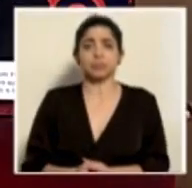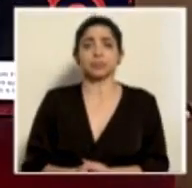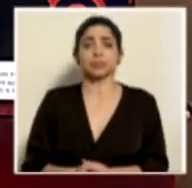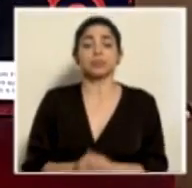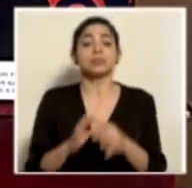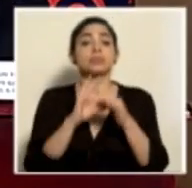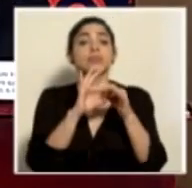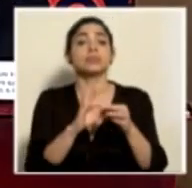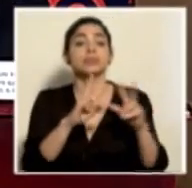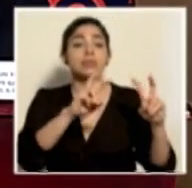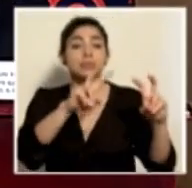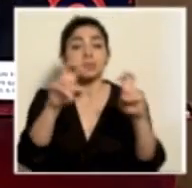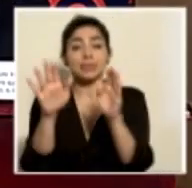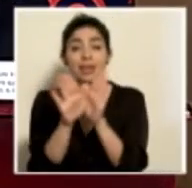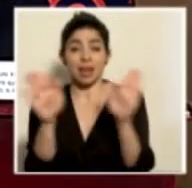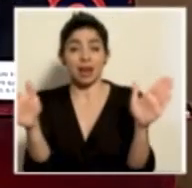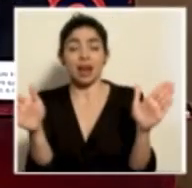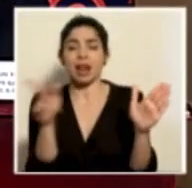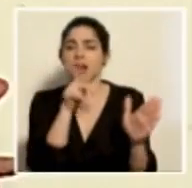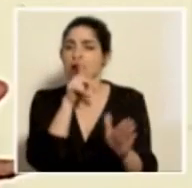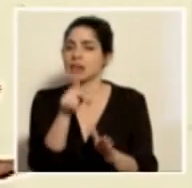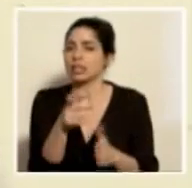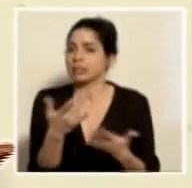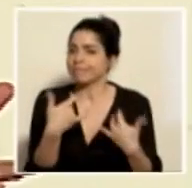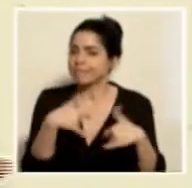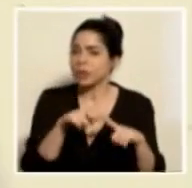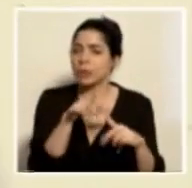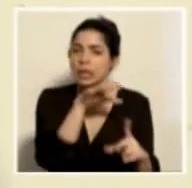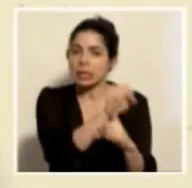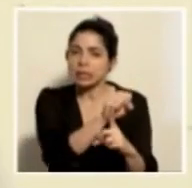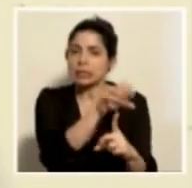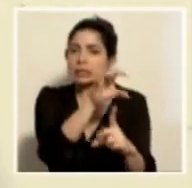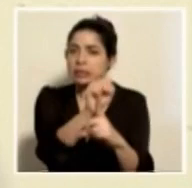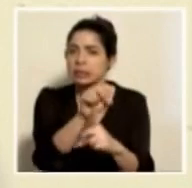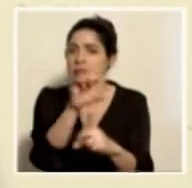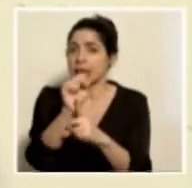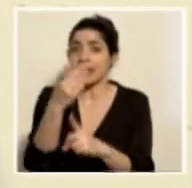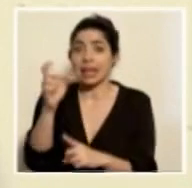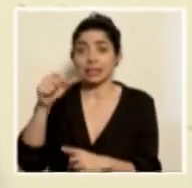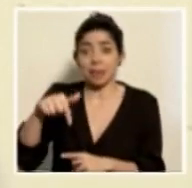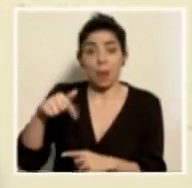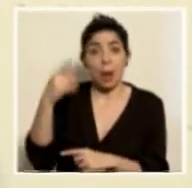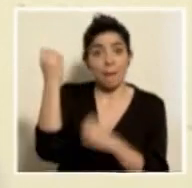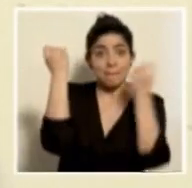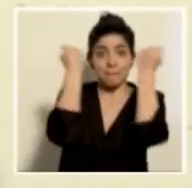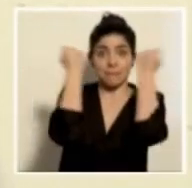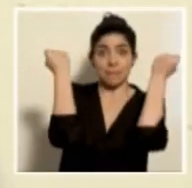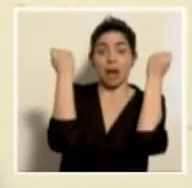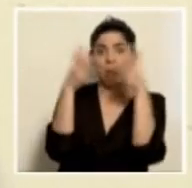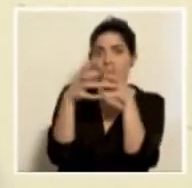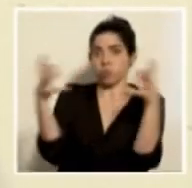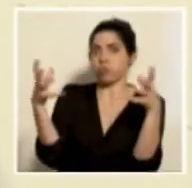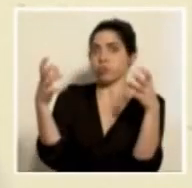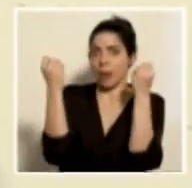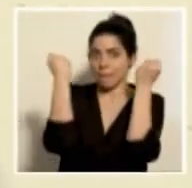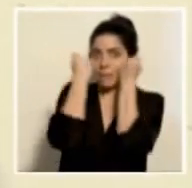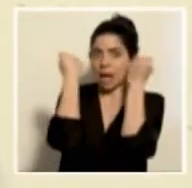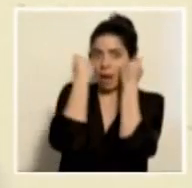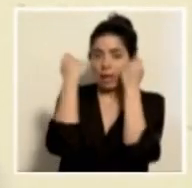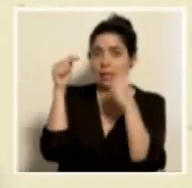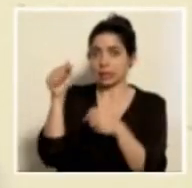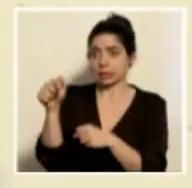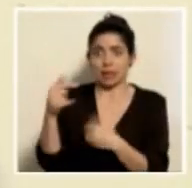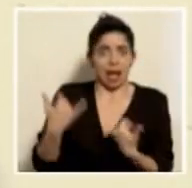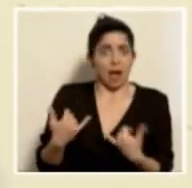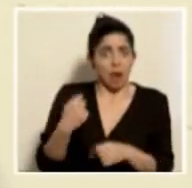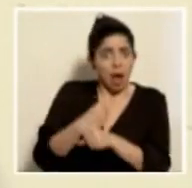Y con respecto al testeo masivo, en realidad pues seguimos detectando casos desamparados. Hoy, Pavas, tuvimos una cifra muy alta de casos detectados y ahí no se está